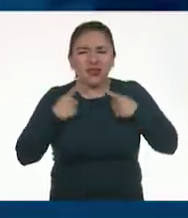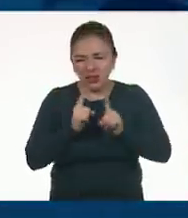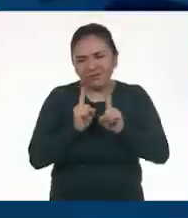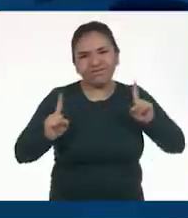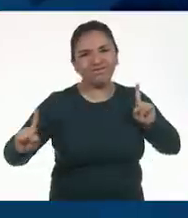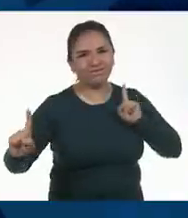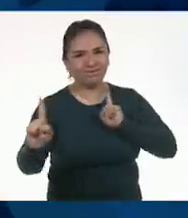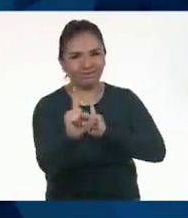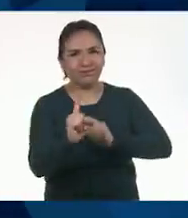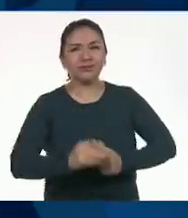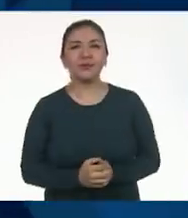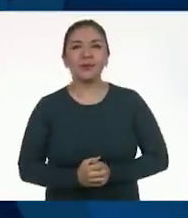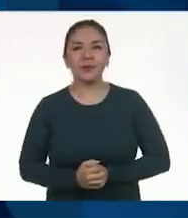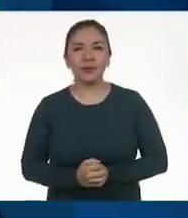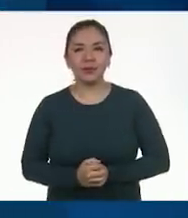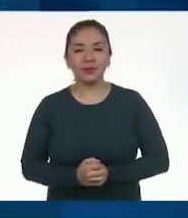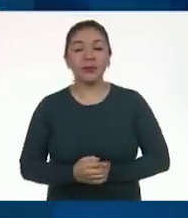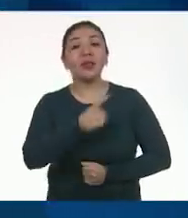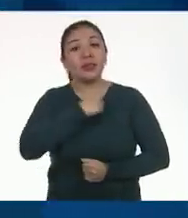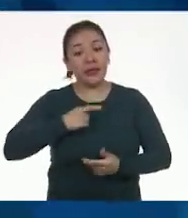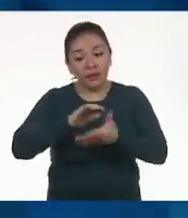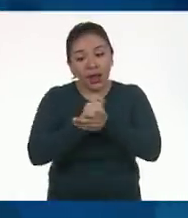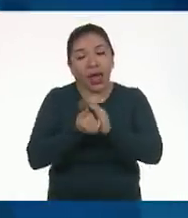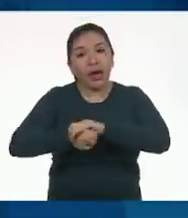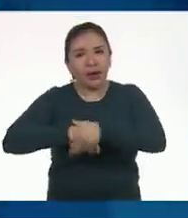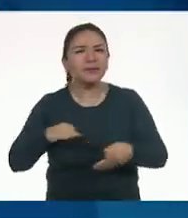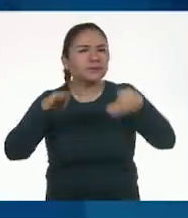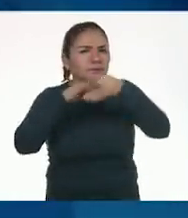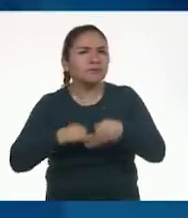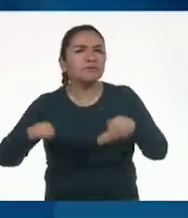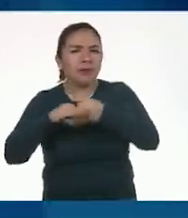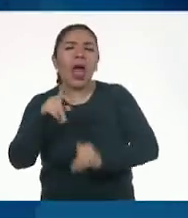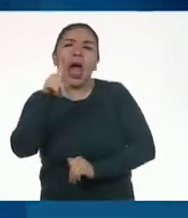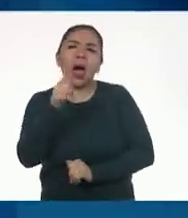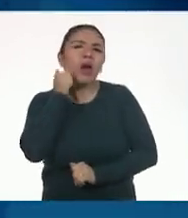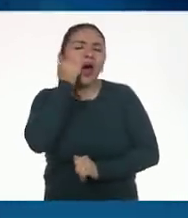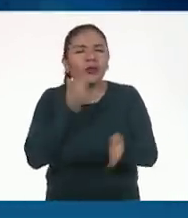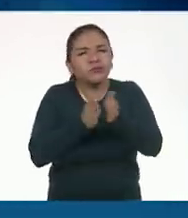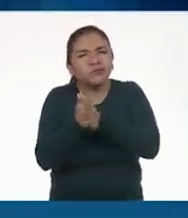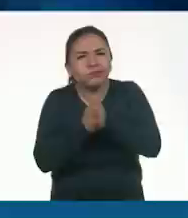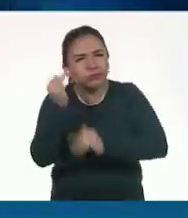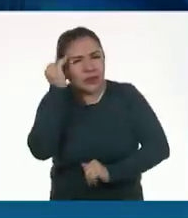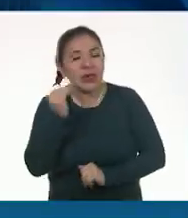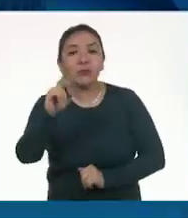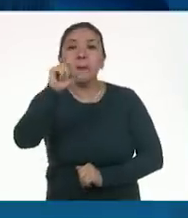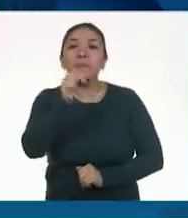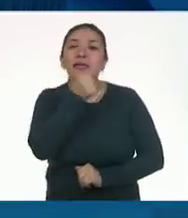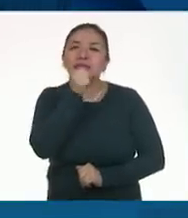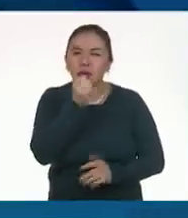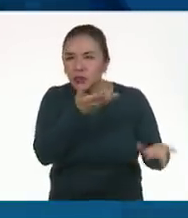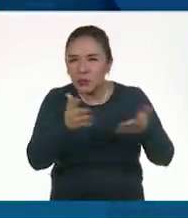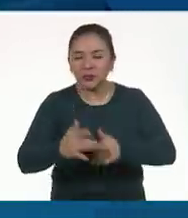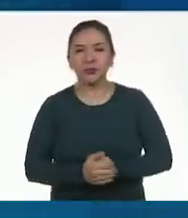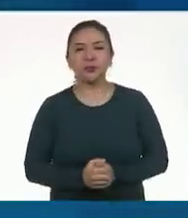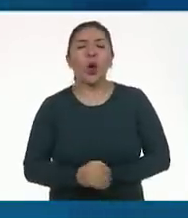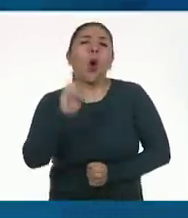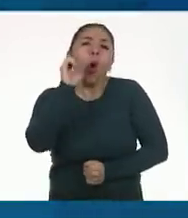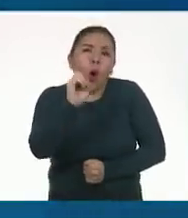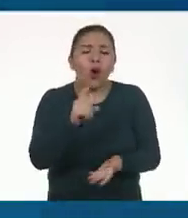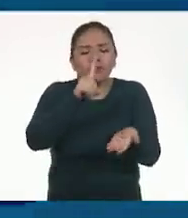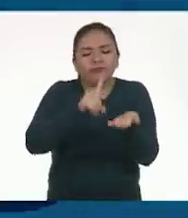distancia. Lávate las manos muy seguido con agua y jabón por lo menos durante 20 segundos. O